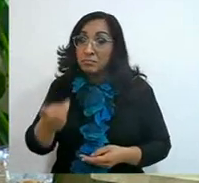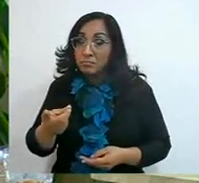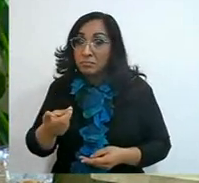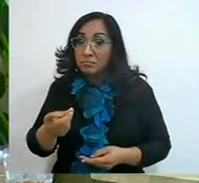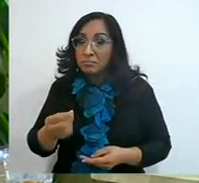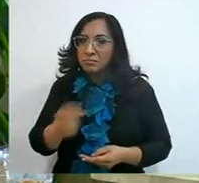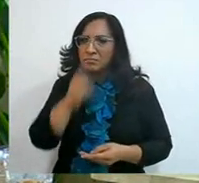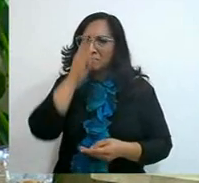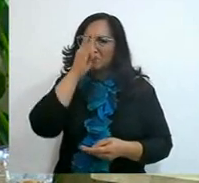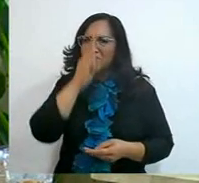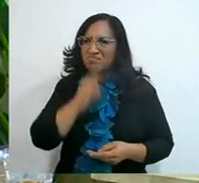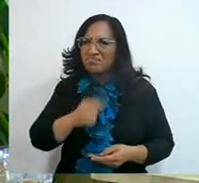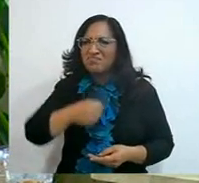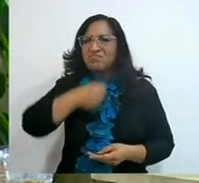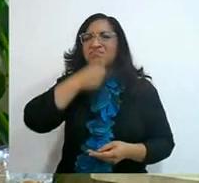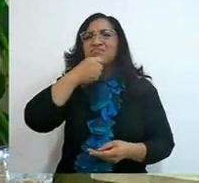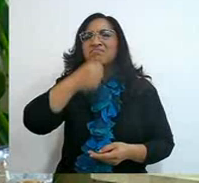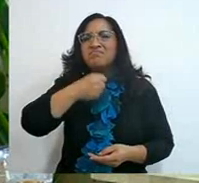Toluca,